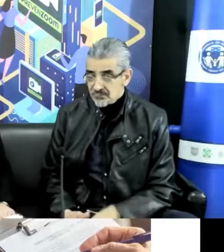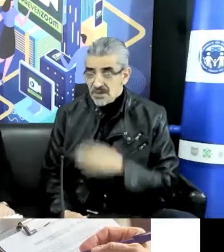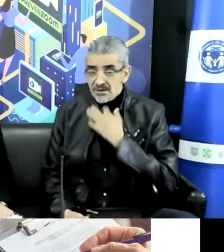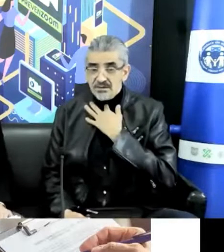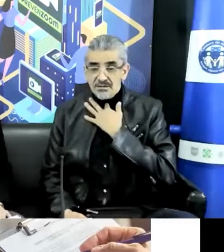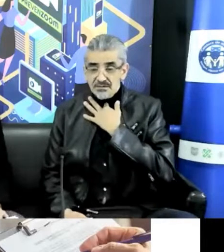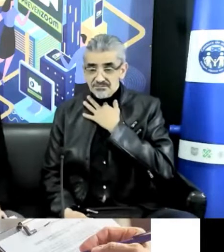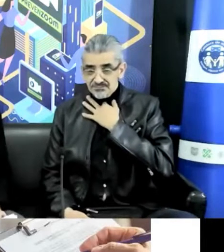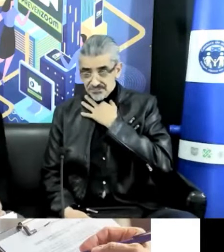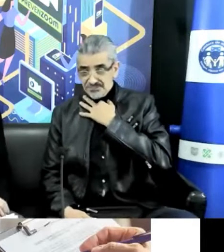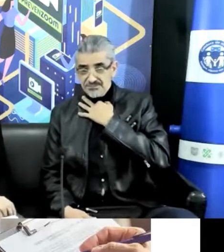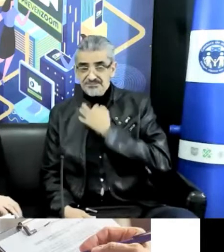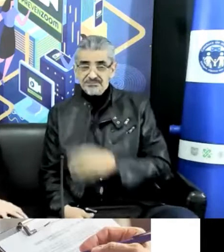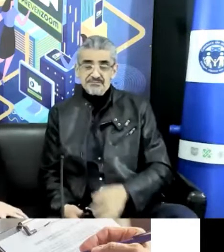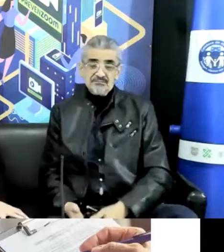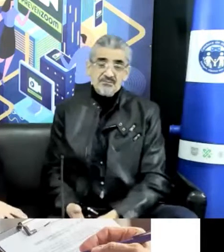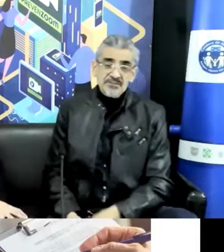tratamiento? Pasamos a la siguiente, por favor.